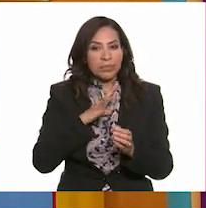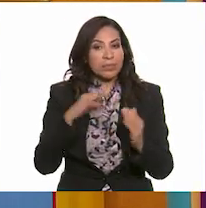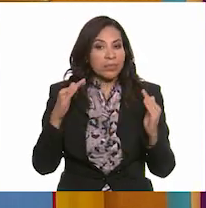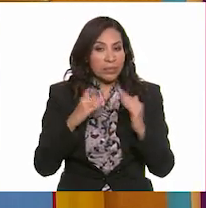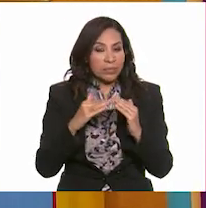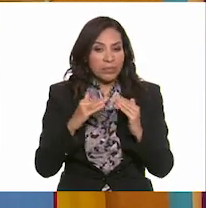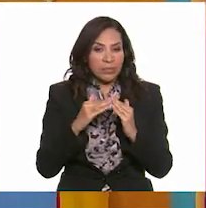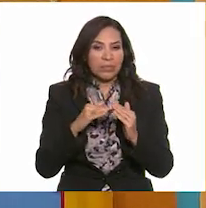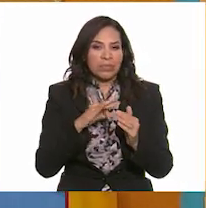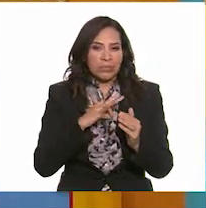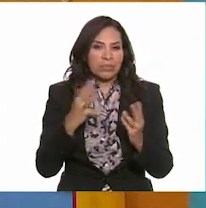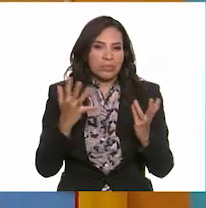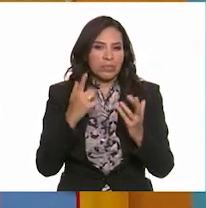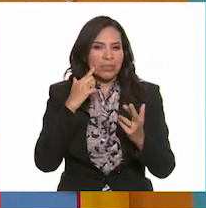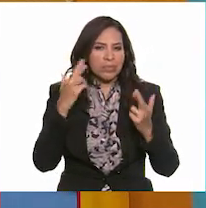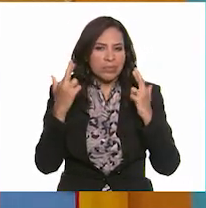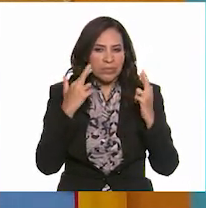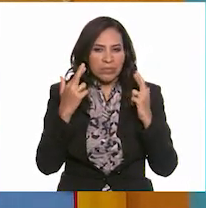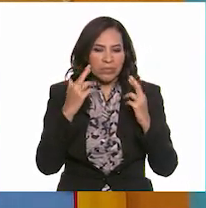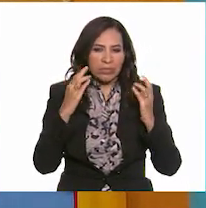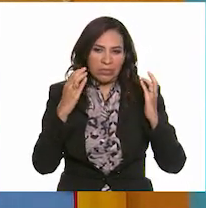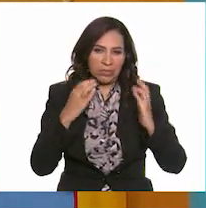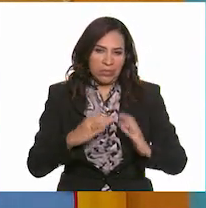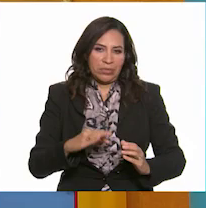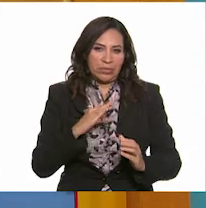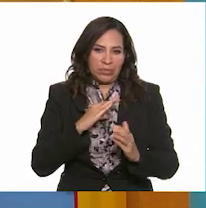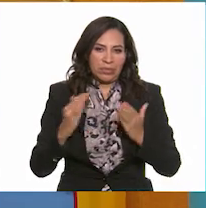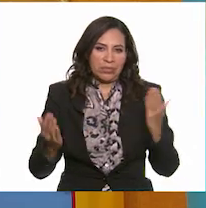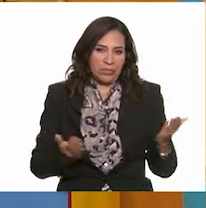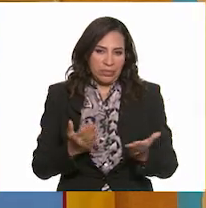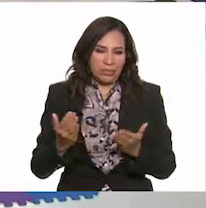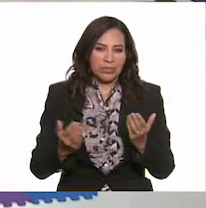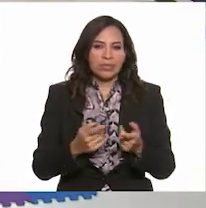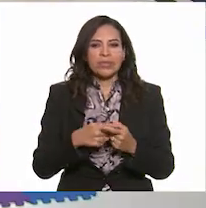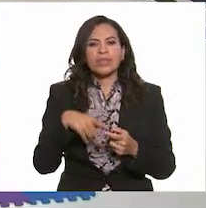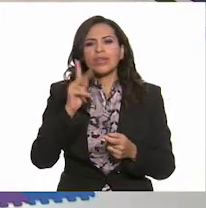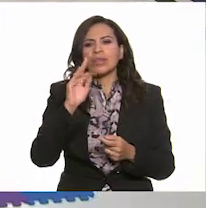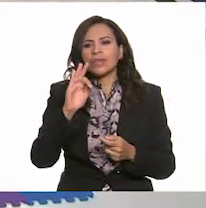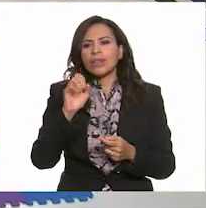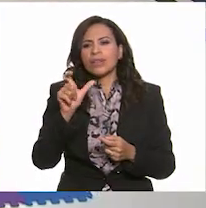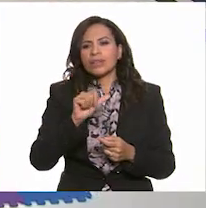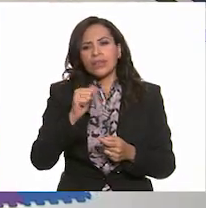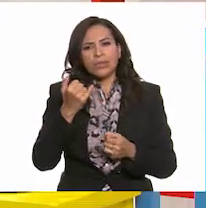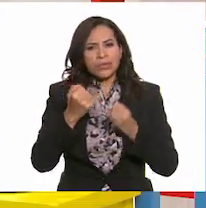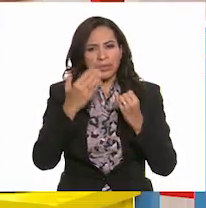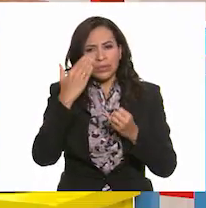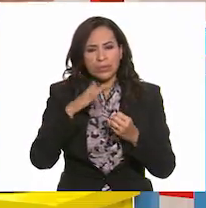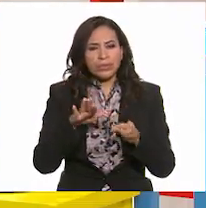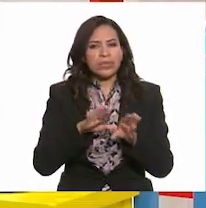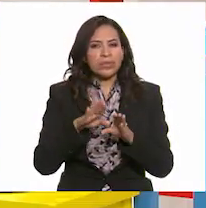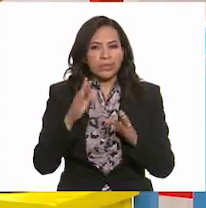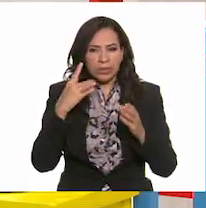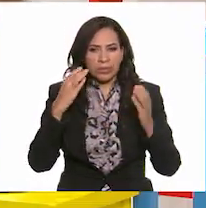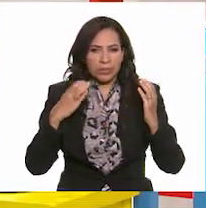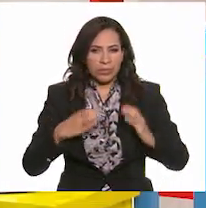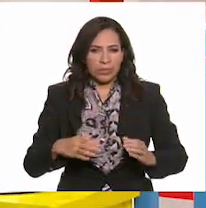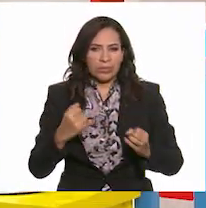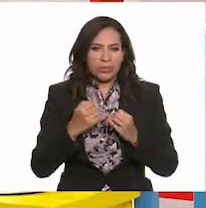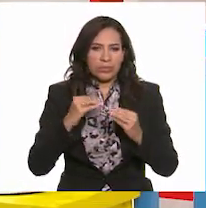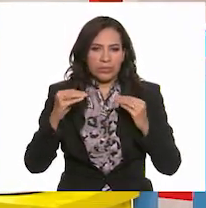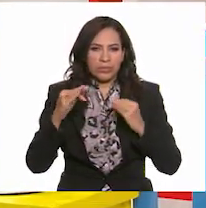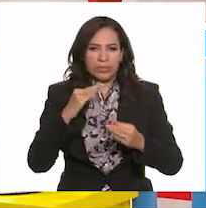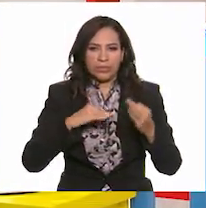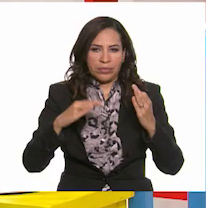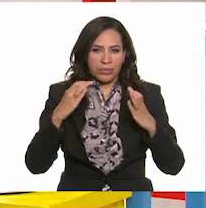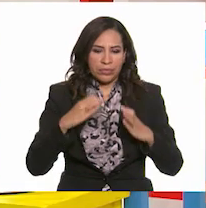casa que puedan hacer ruidito y con el cuerpo pueden estar bailando. Oye, Félix, ¿pero te sabes otro juego? ¿Que sí, sí, sí. Para el cuerpo, también